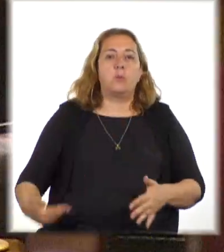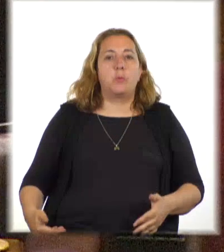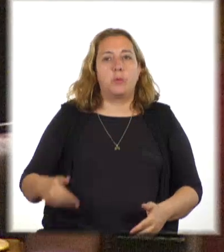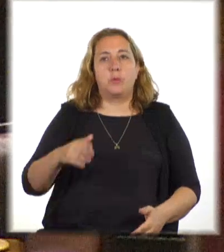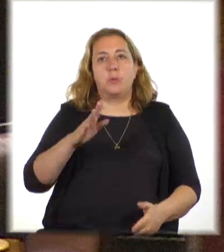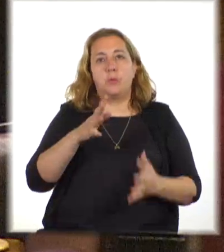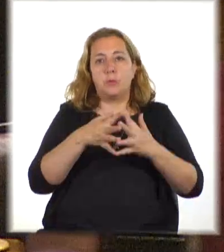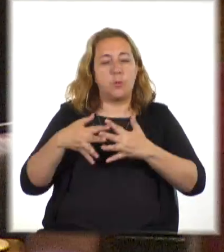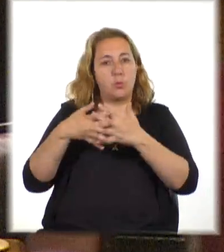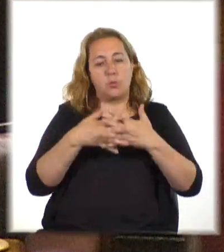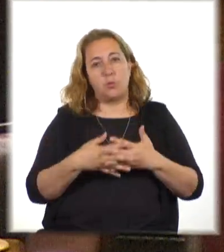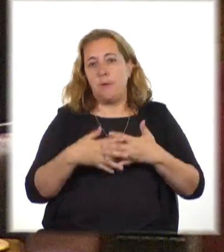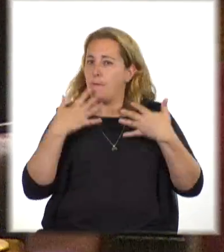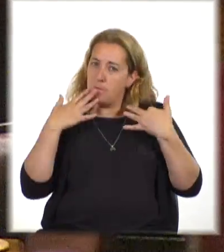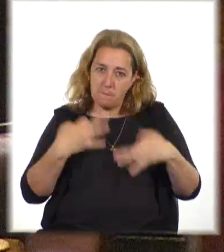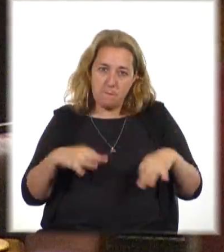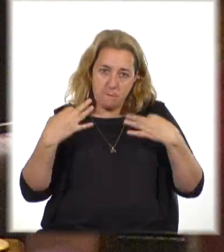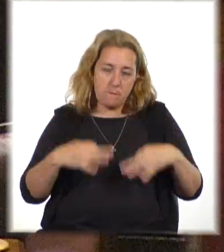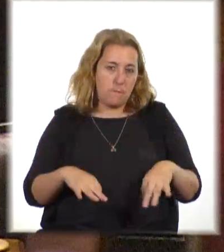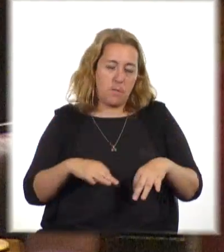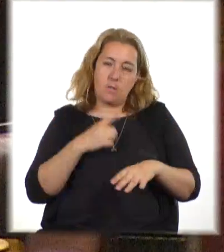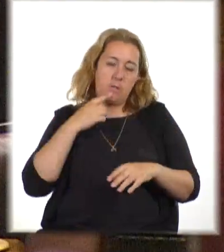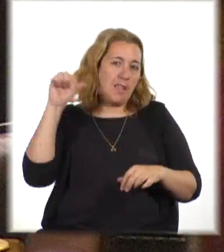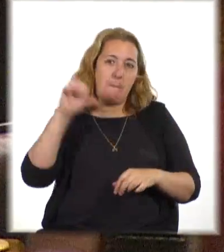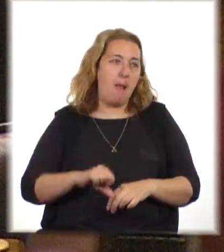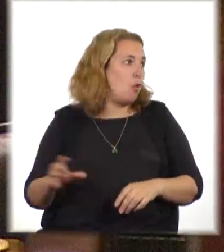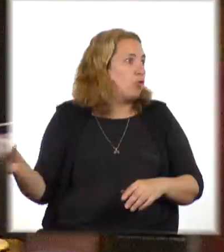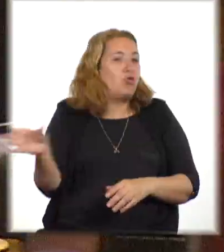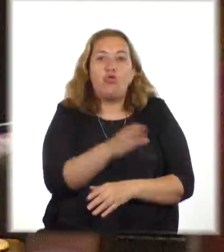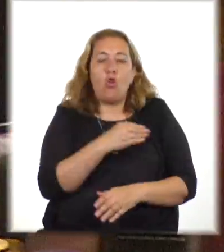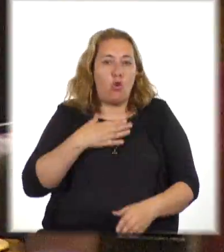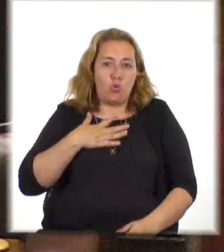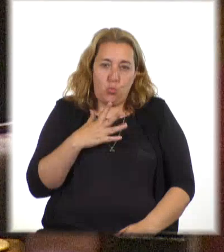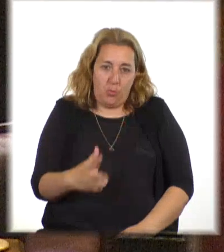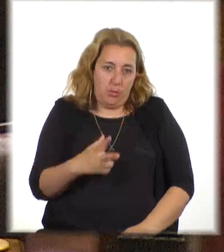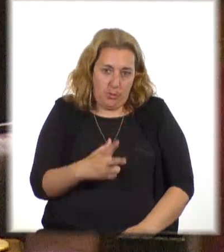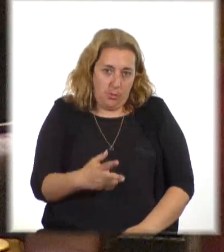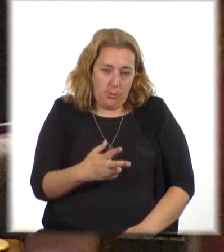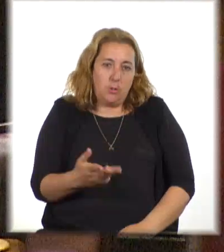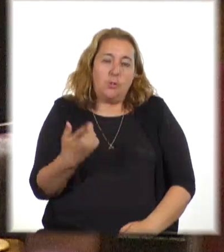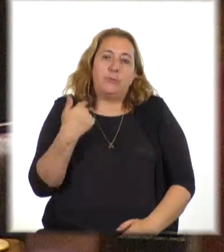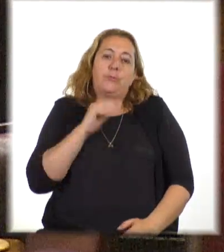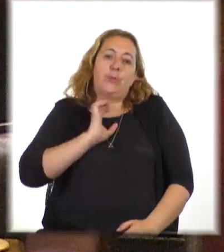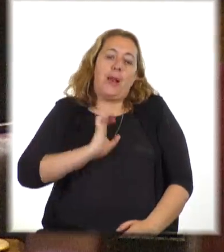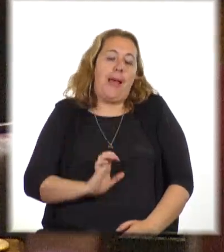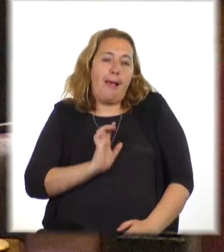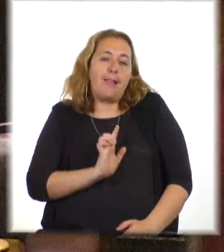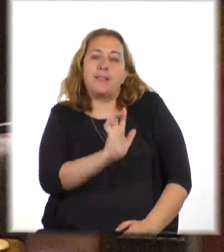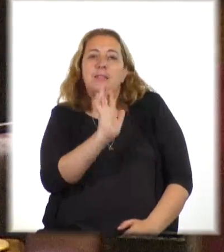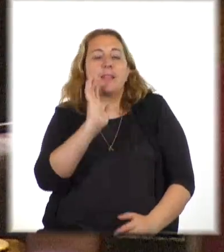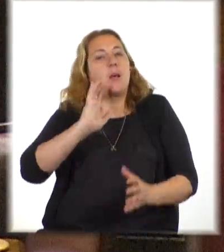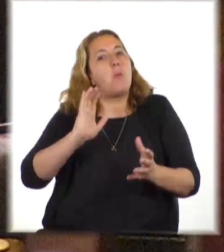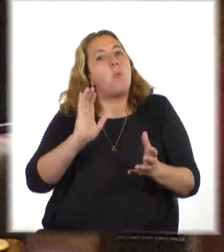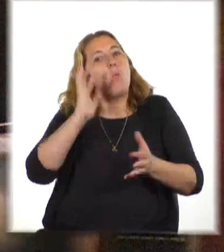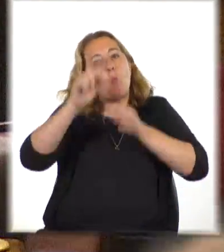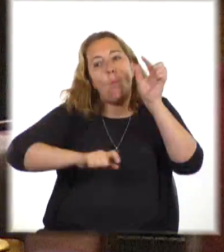es realmente un atentado a la humanidad no solamente por las características de este pueblo cubano solidario sino además porque no